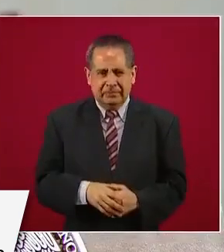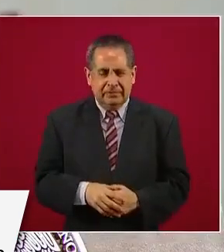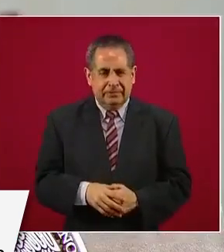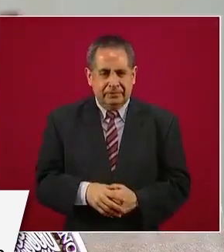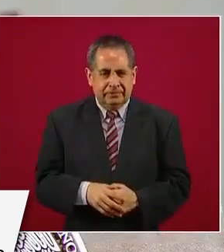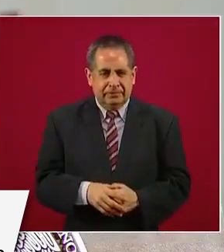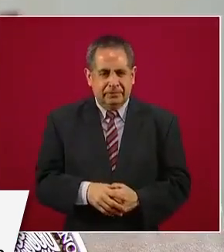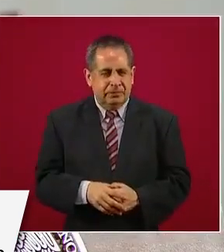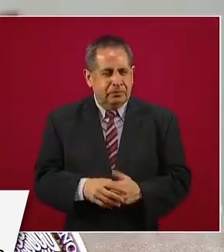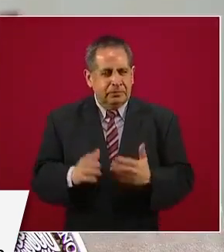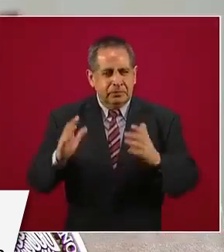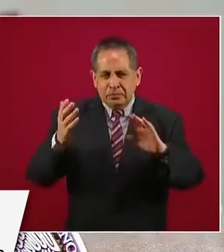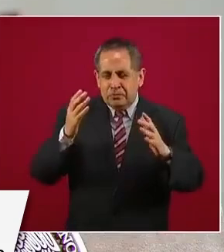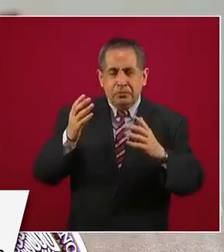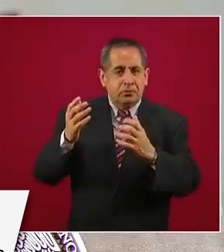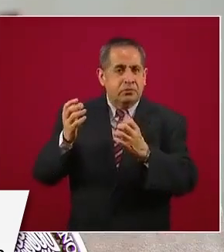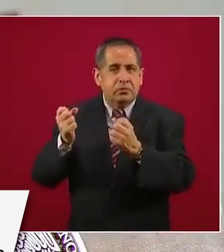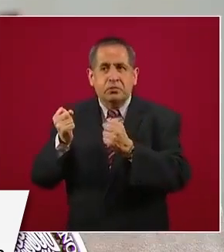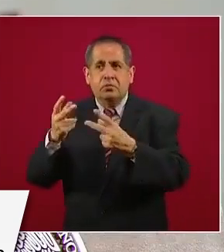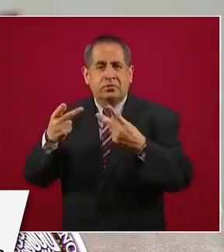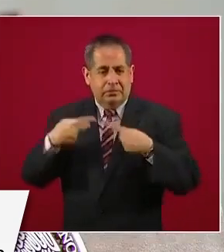¿Cómo se va a comparar la población